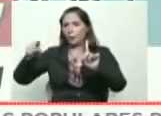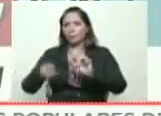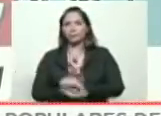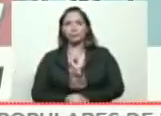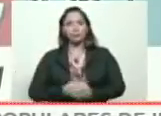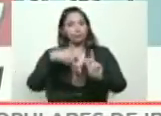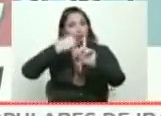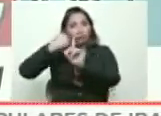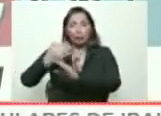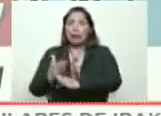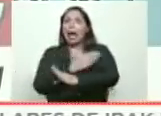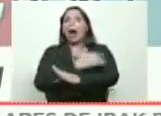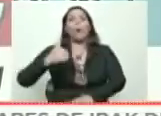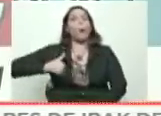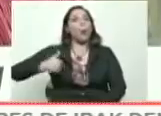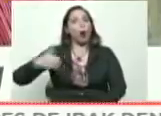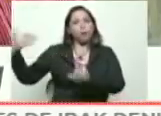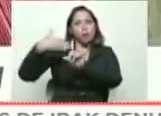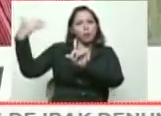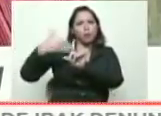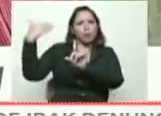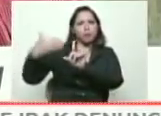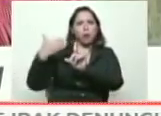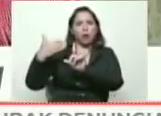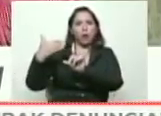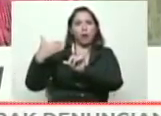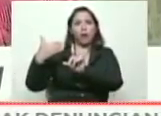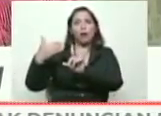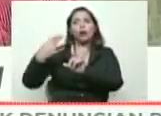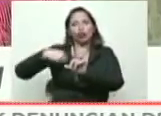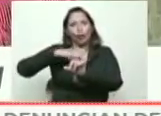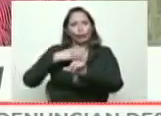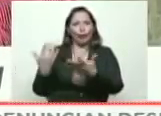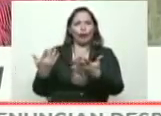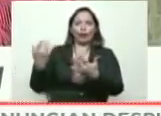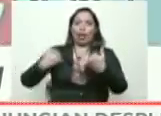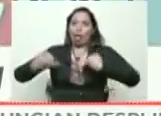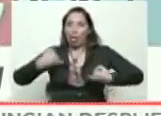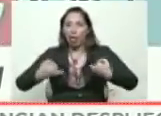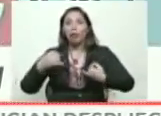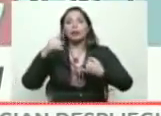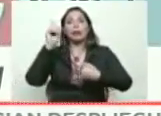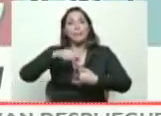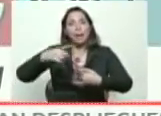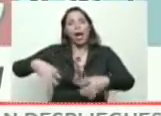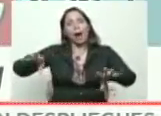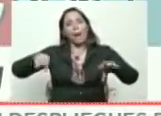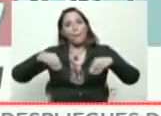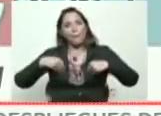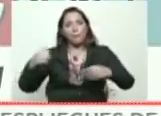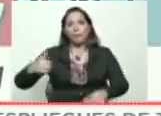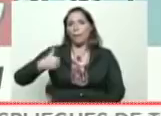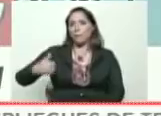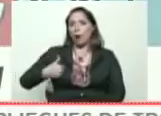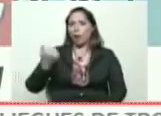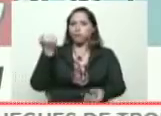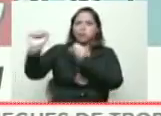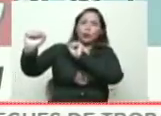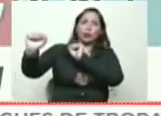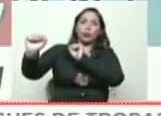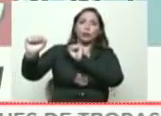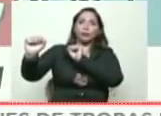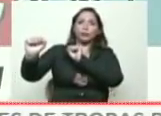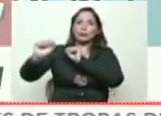batalla ante cualquier ataque del cual seamos víctimas. Y aprovechamos también para rechazar categóricamente